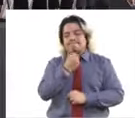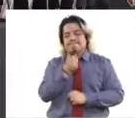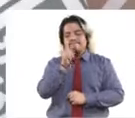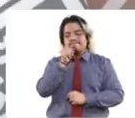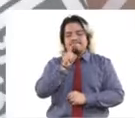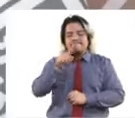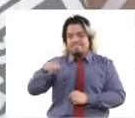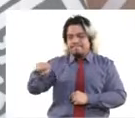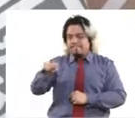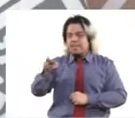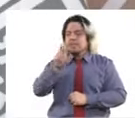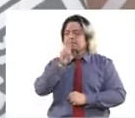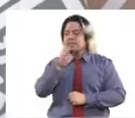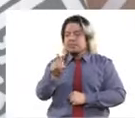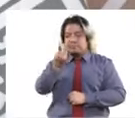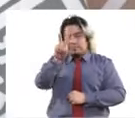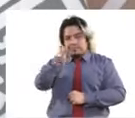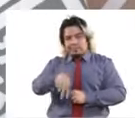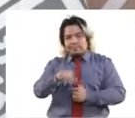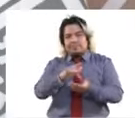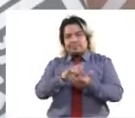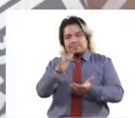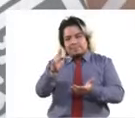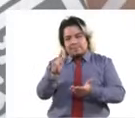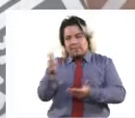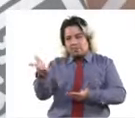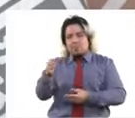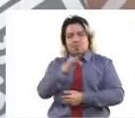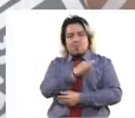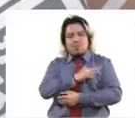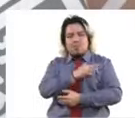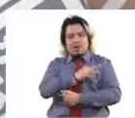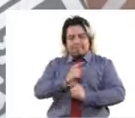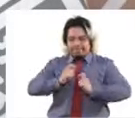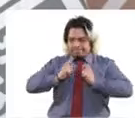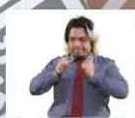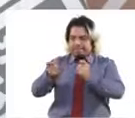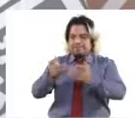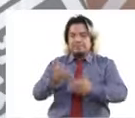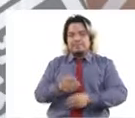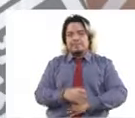todos ustedes. Muchas gracias y muchas felicidades.